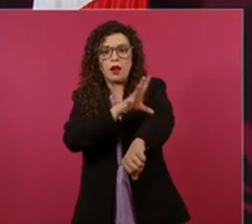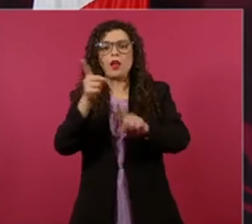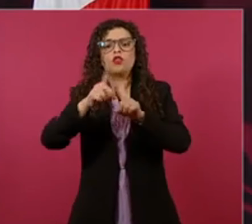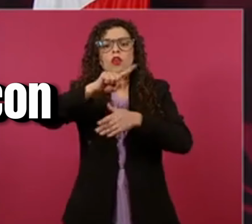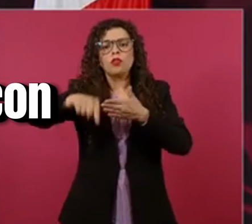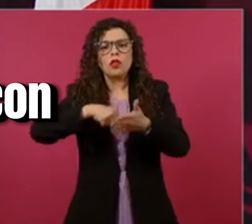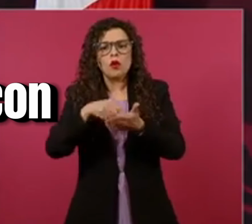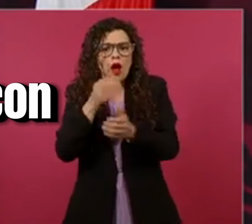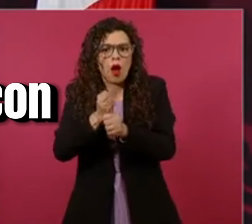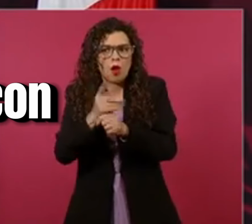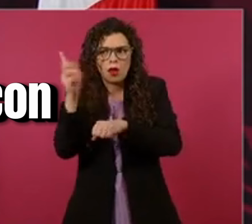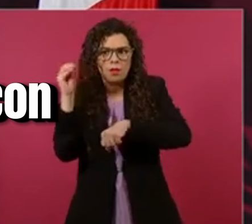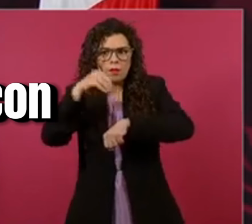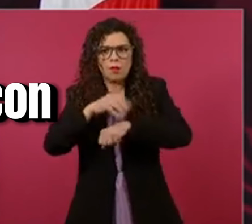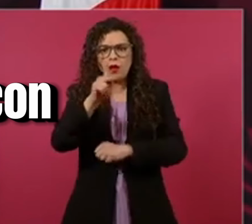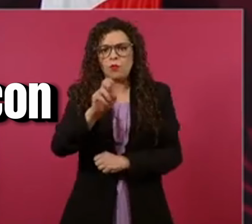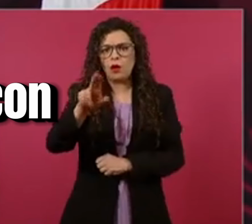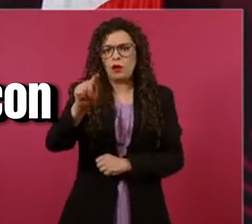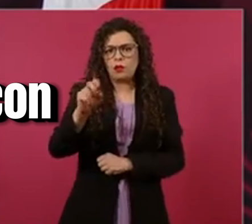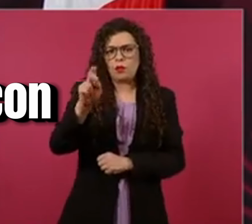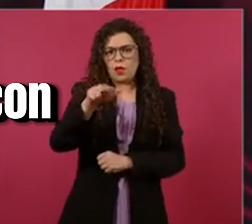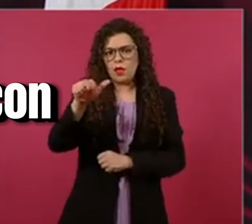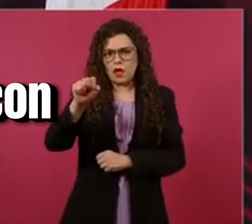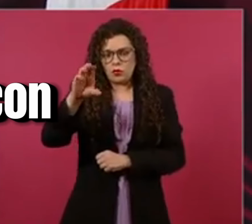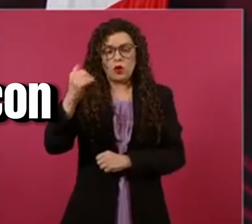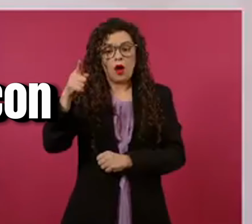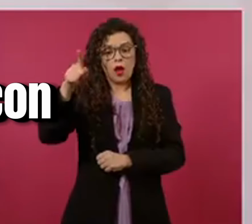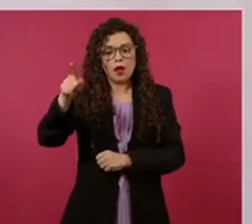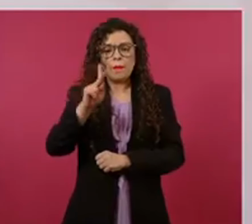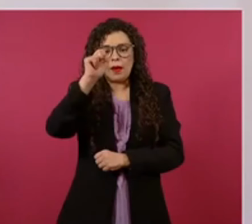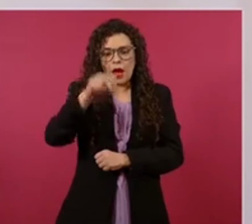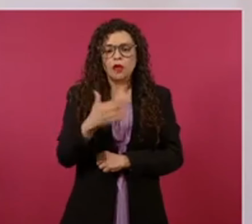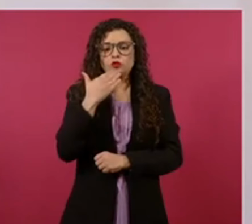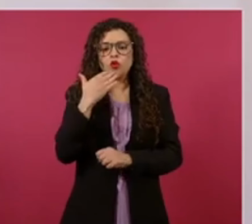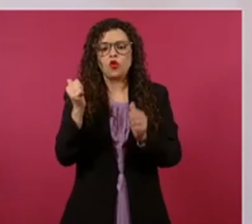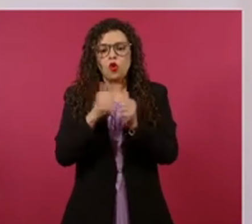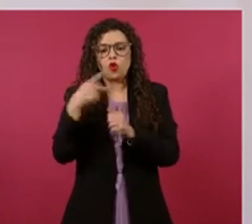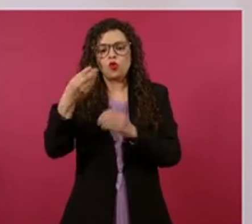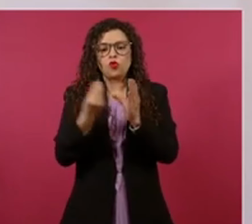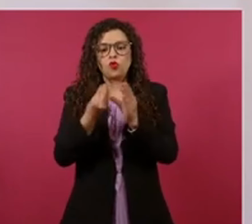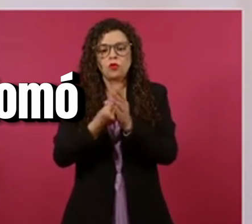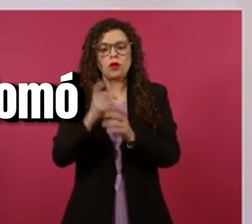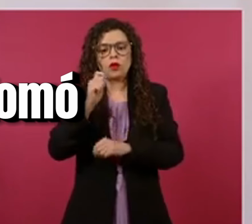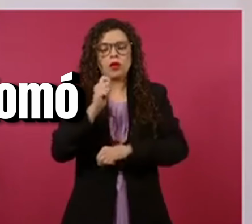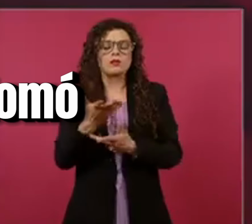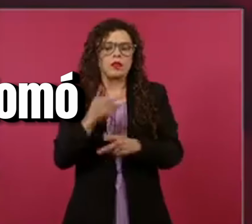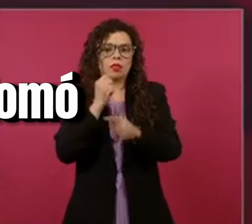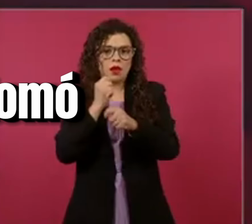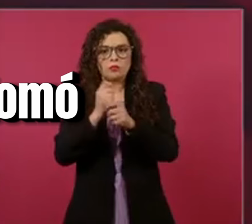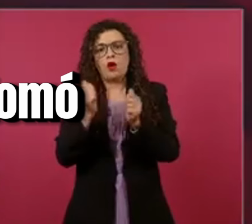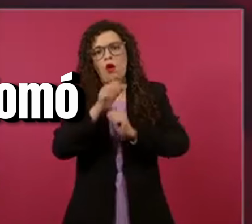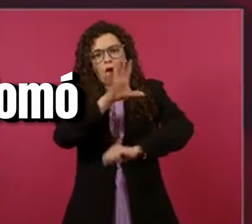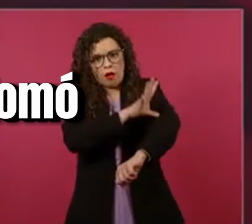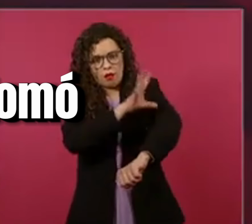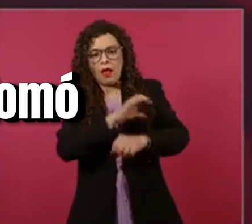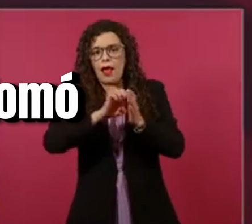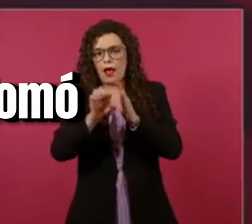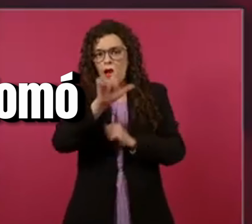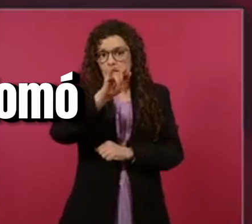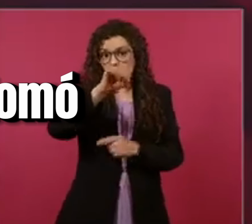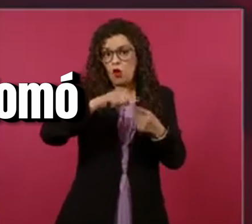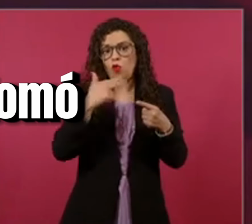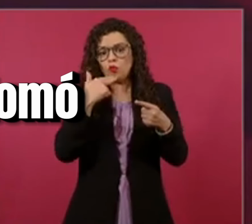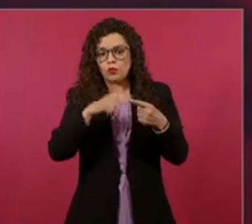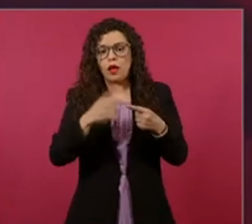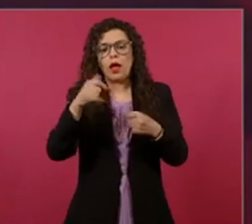Peñasco, y además a impulsar el Plan Sonora con toda la cadena productiva de electromovilidad, desde litio hasta la